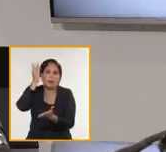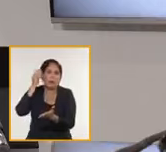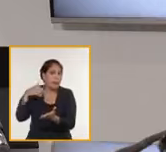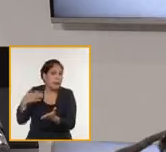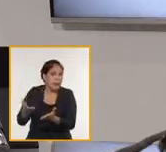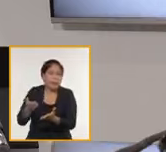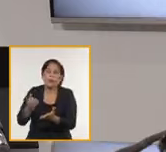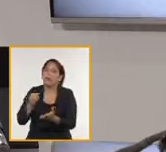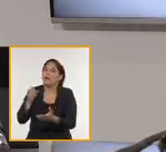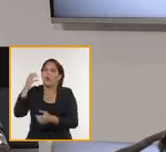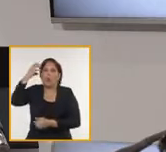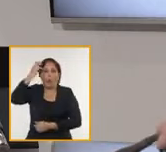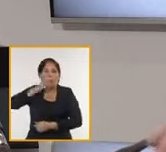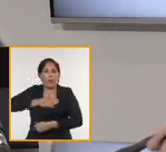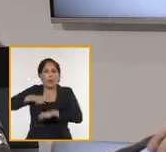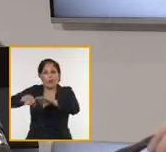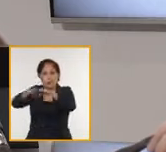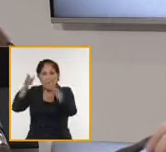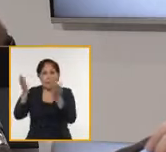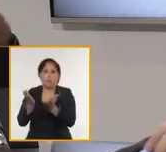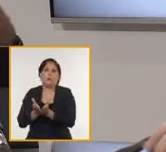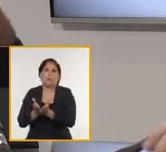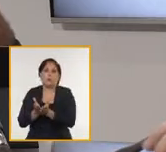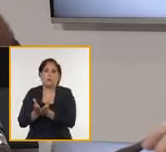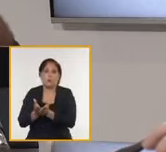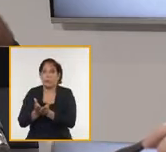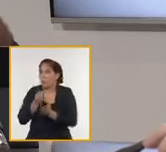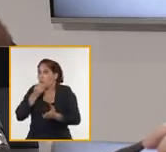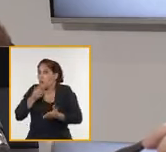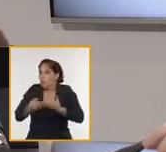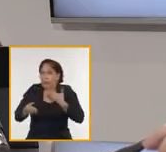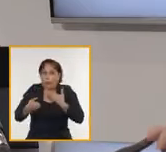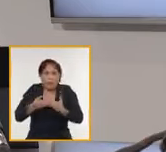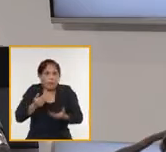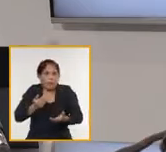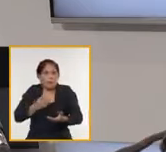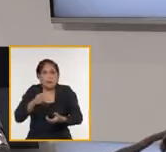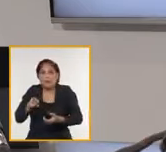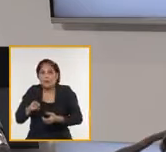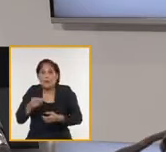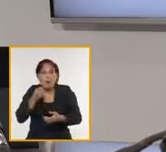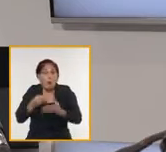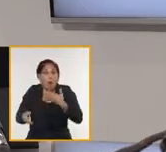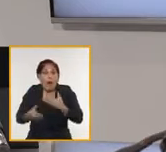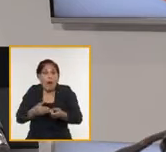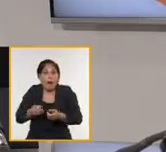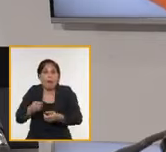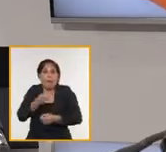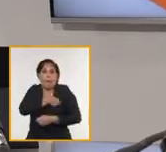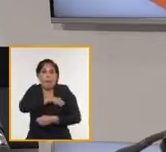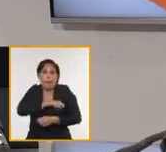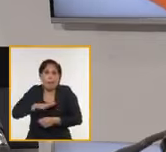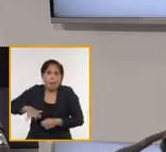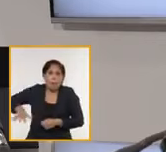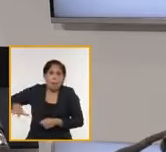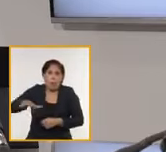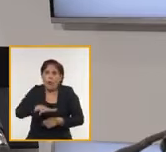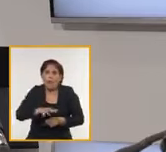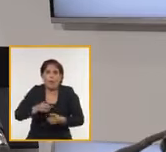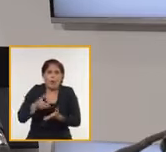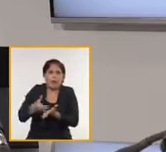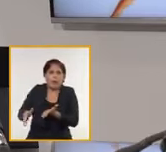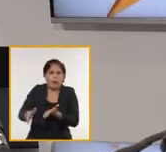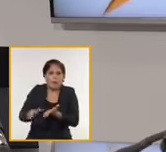la gobernanza global. Es decir, esta iniciativa que dice que ninguna civilización debe ser